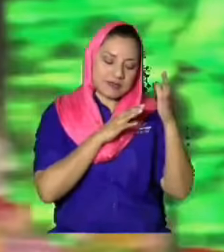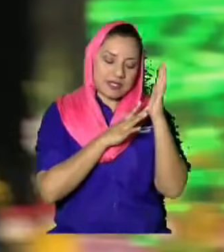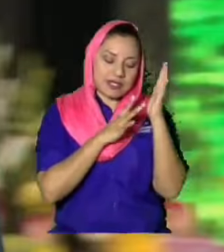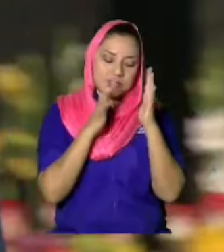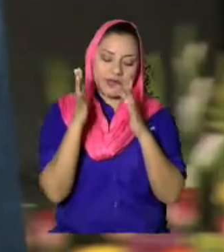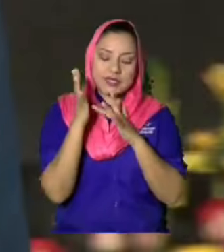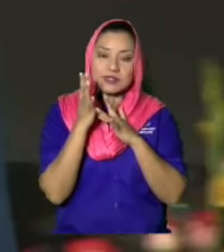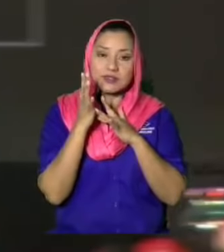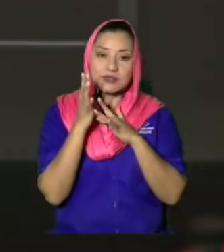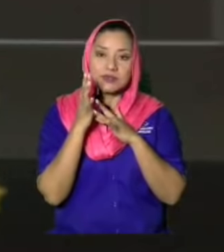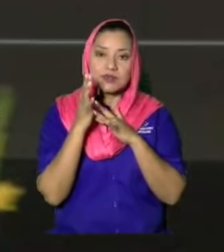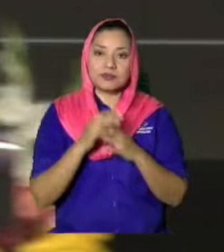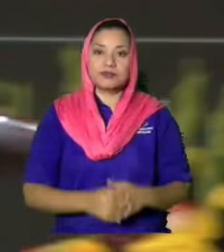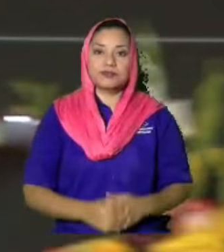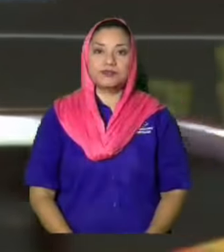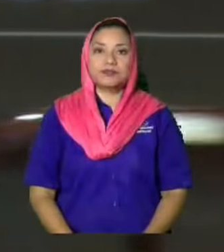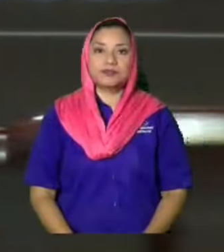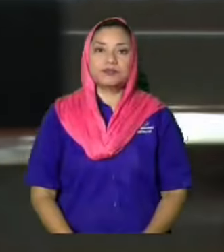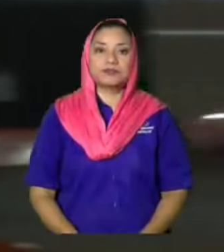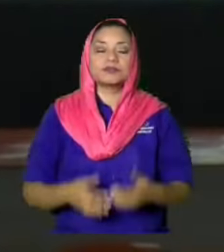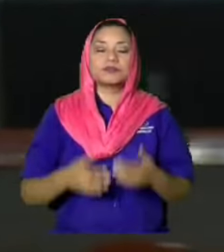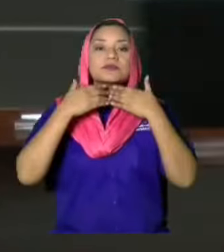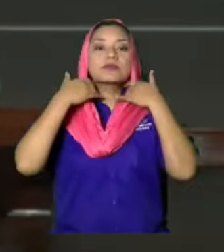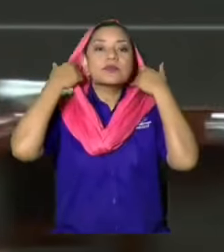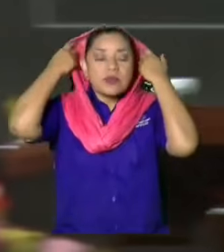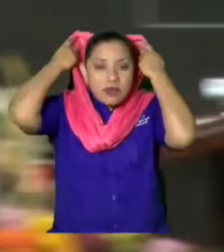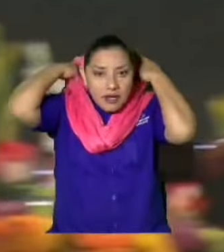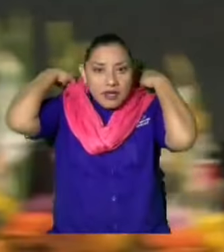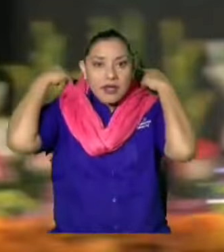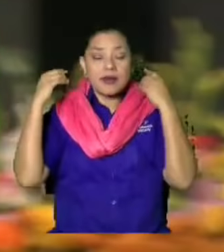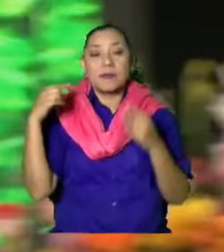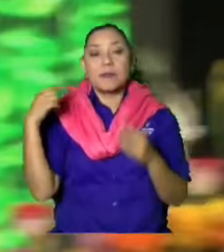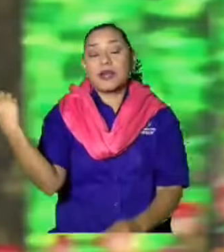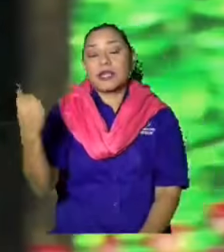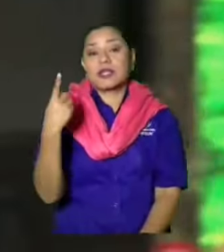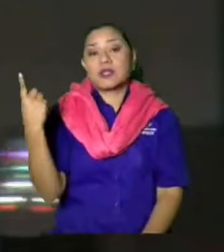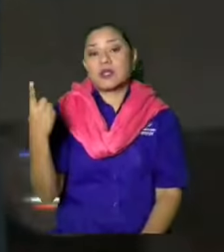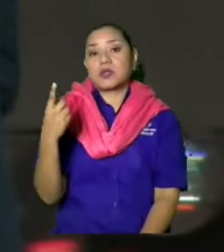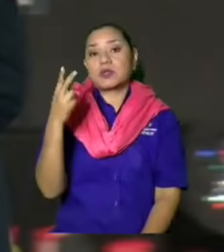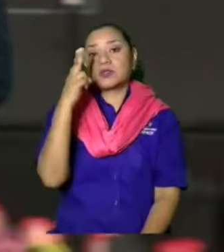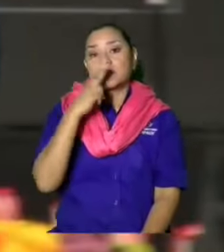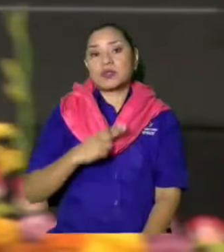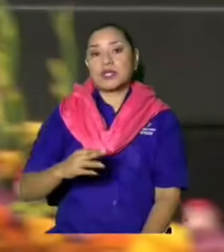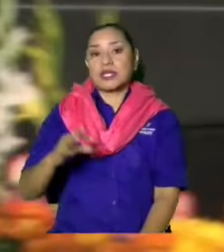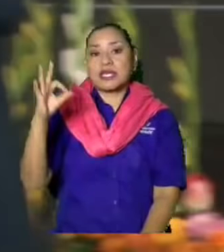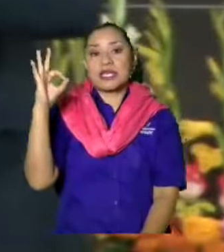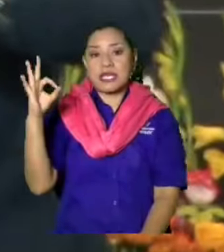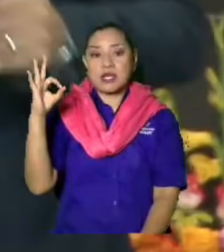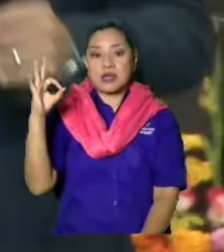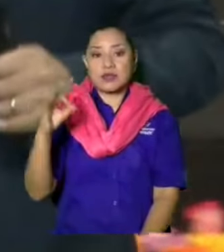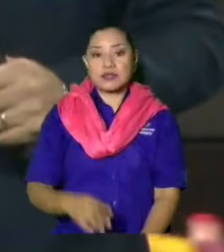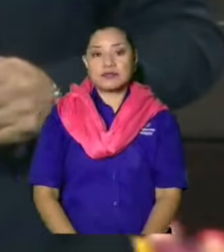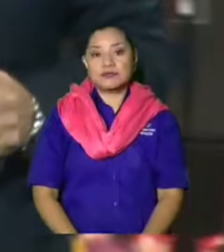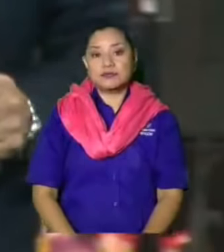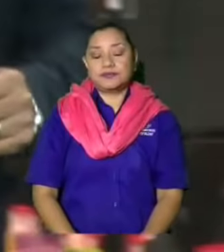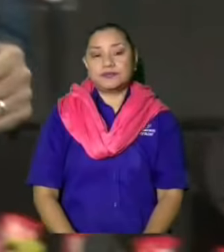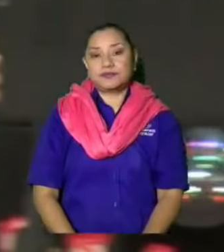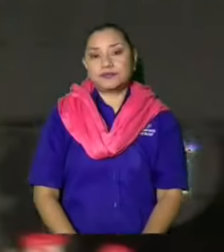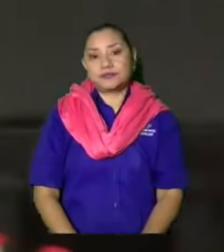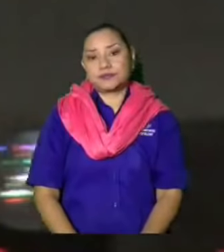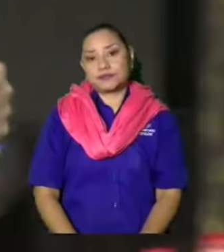esta proclama también. Porque son hijos, son hijos, son hijos, son hijos. Sí, por favor.